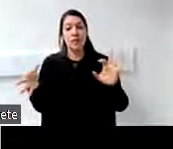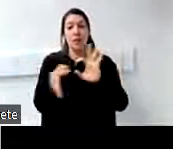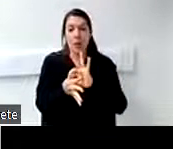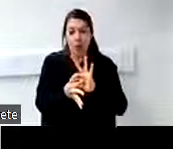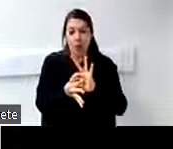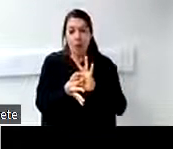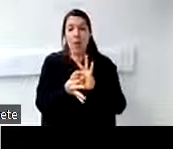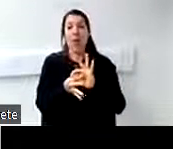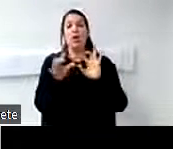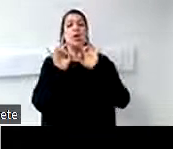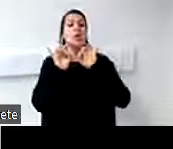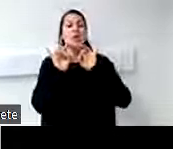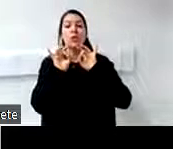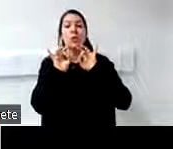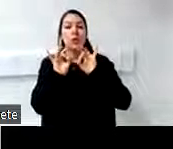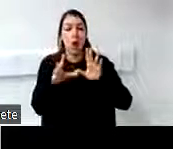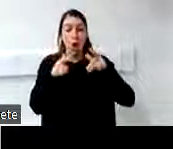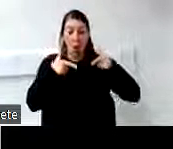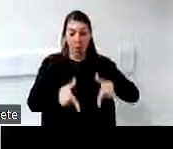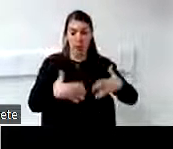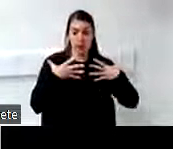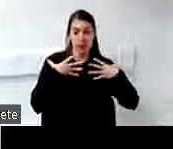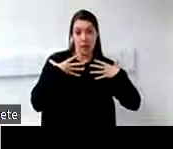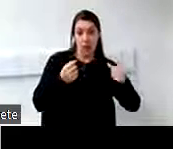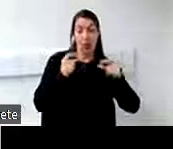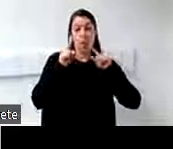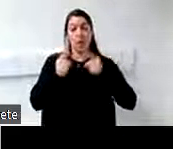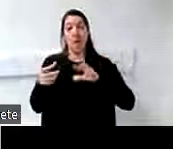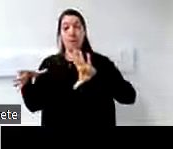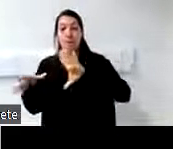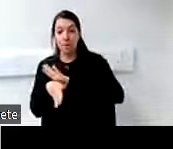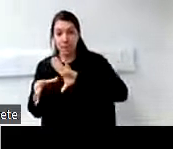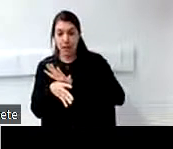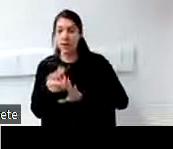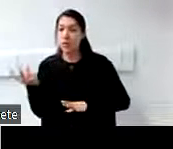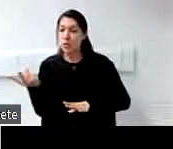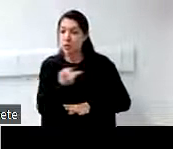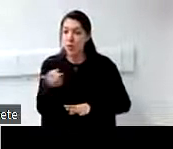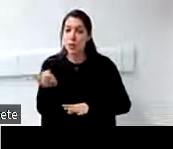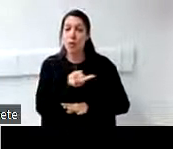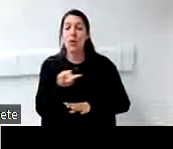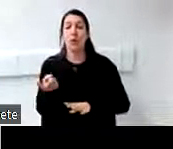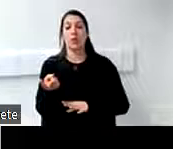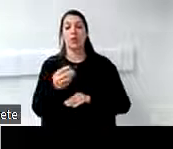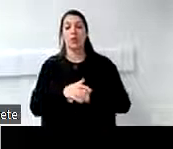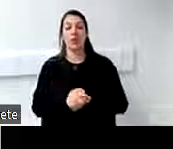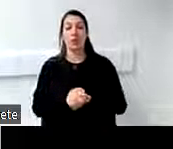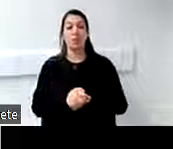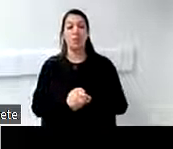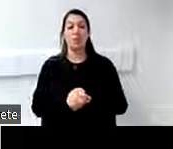de la sociedad civil, que también intervino, sino de lo que tiene que ver con